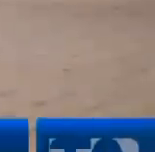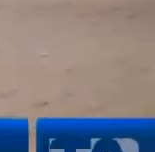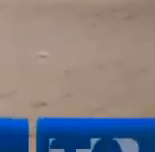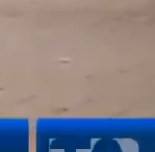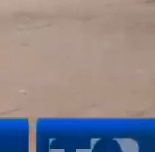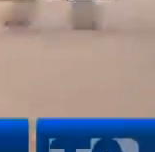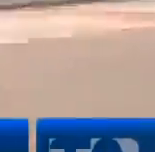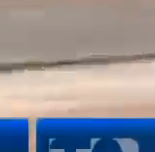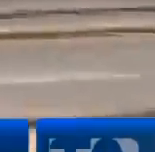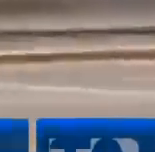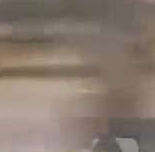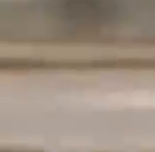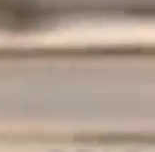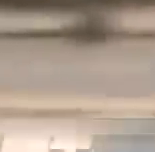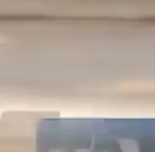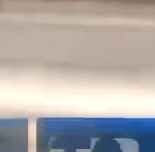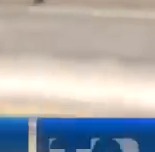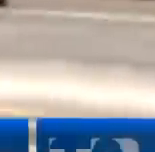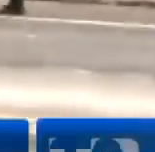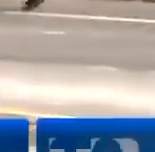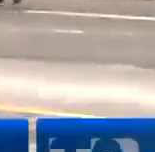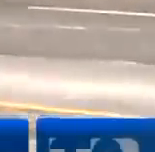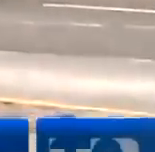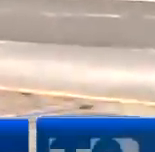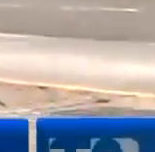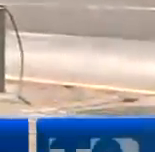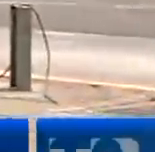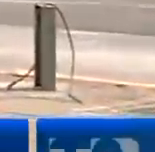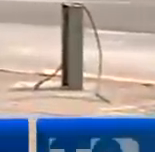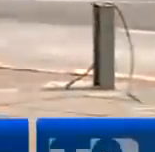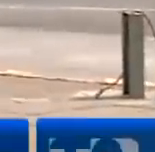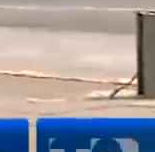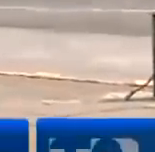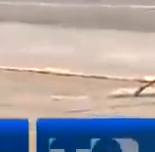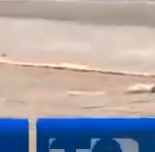Pero los manifestantes poco a poco fueron replegando a los policías